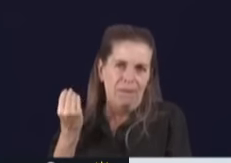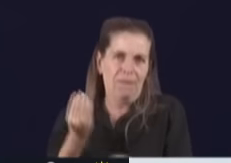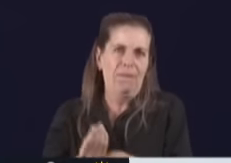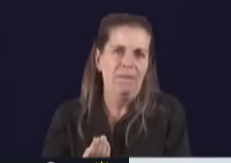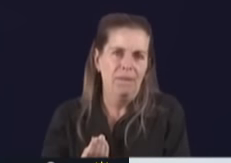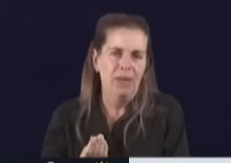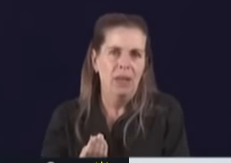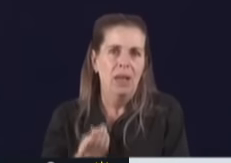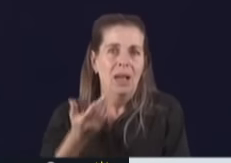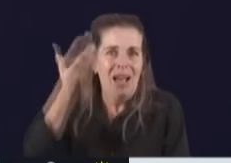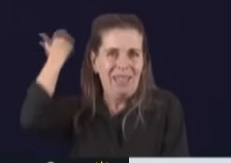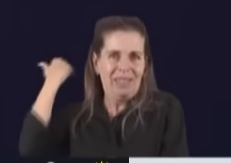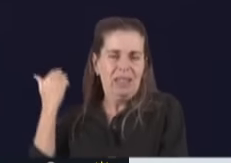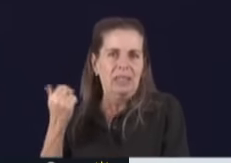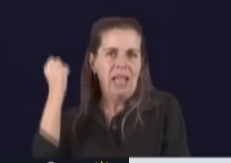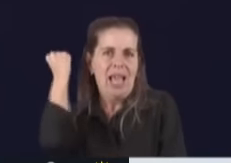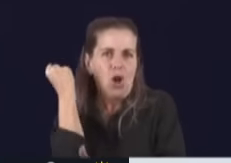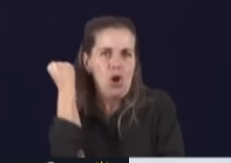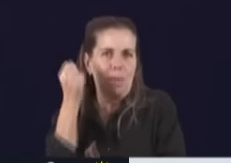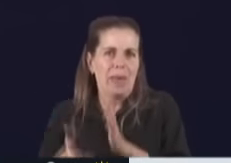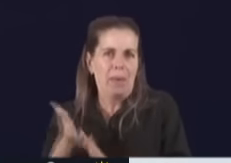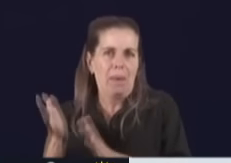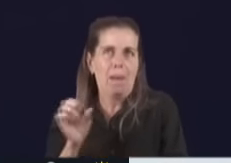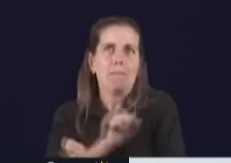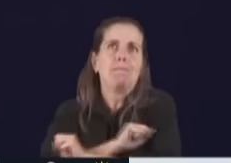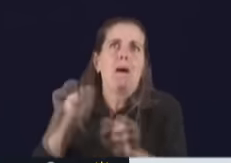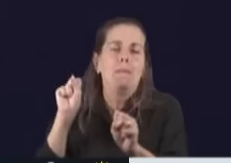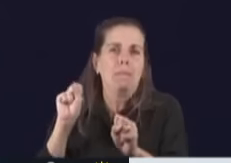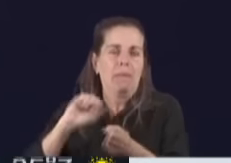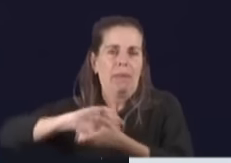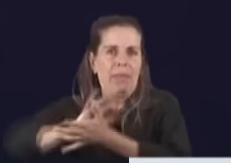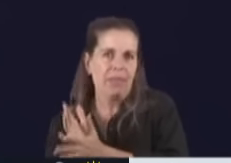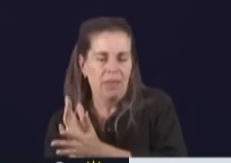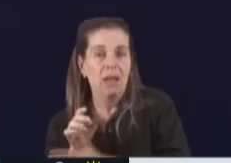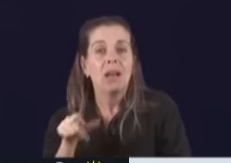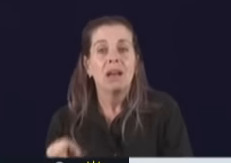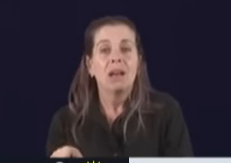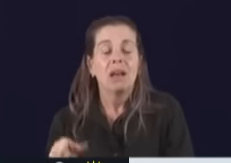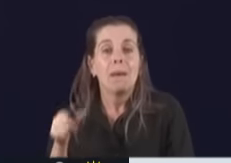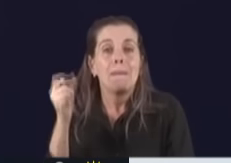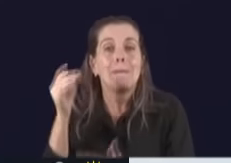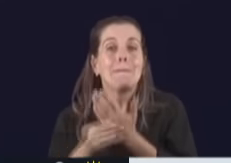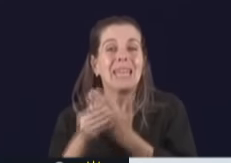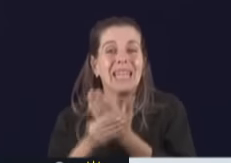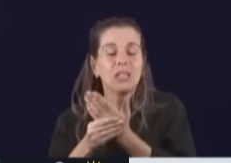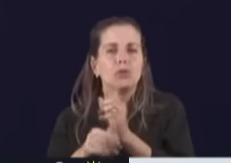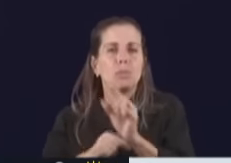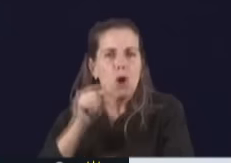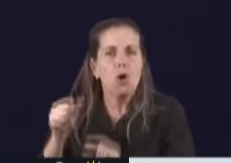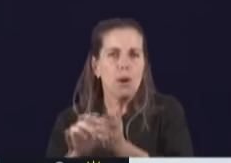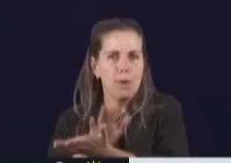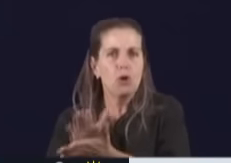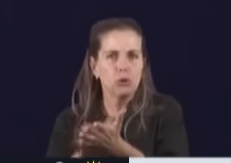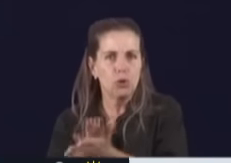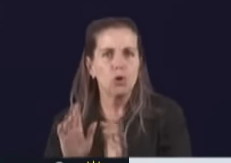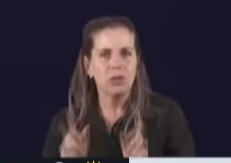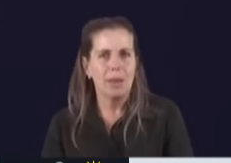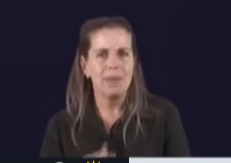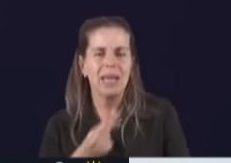una economía a punto de estallar por los aires y la llevaron a una situación de estabilidad. Quiero agradecer a la